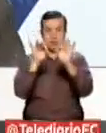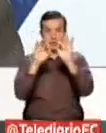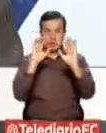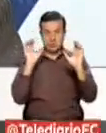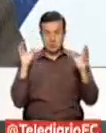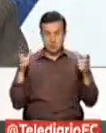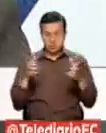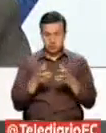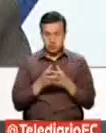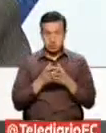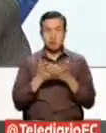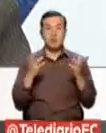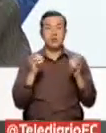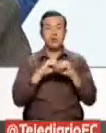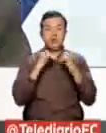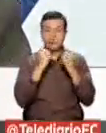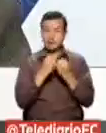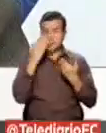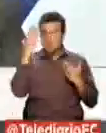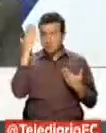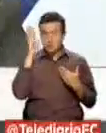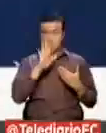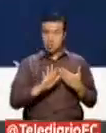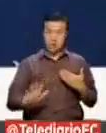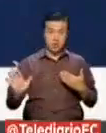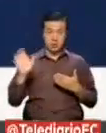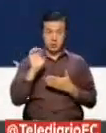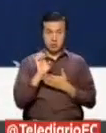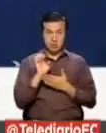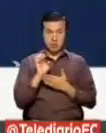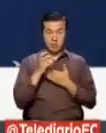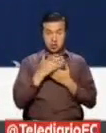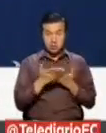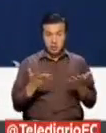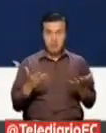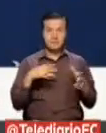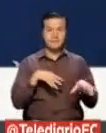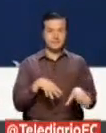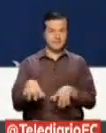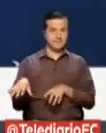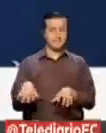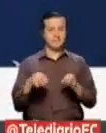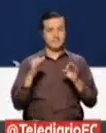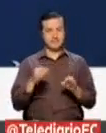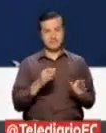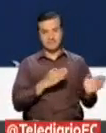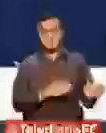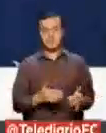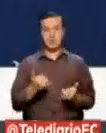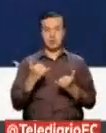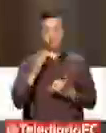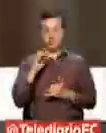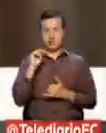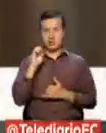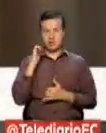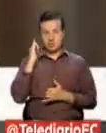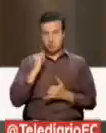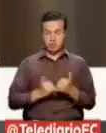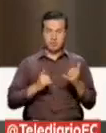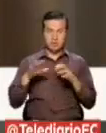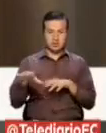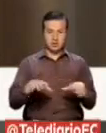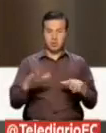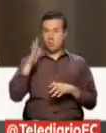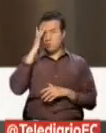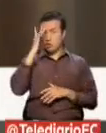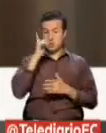representantes de las organizaciones políticas del país. Esta es una de las últimas actividades que desarrolla el actual CNE, pues se prevé que